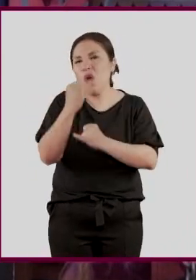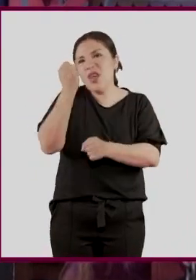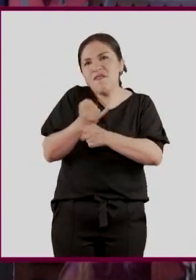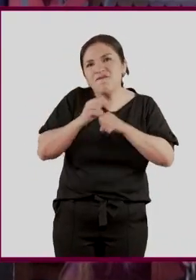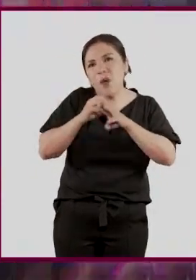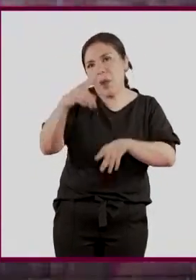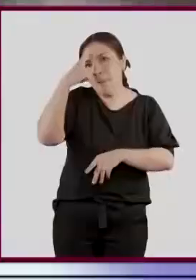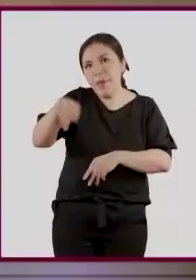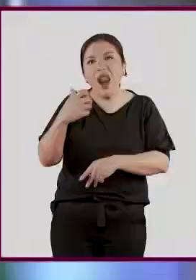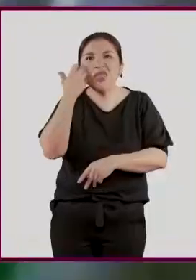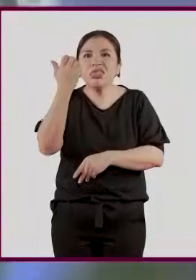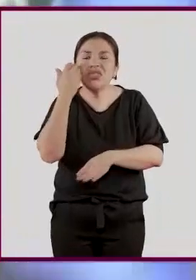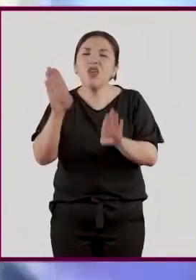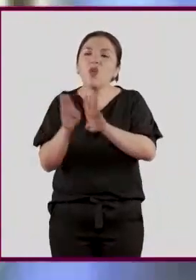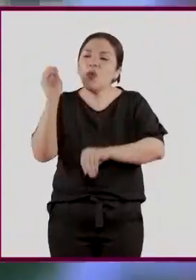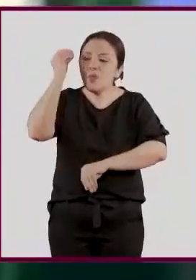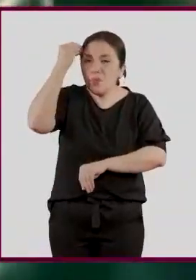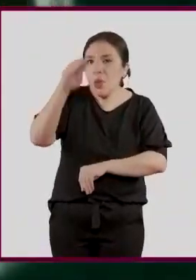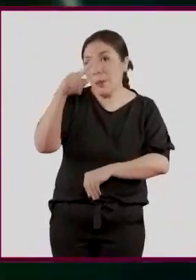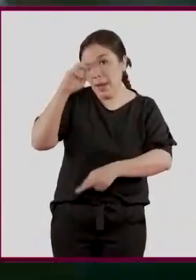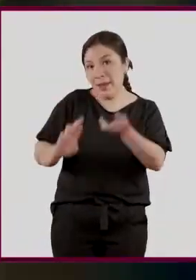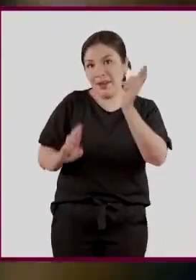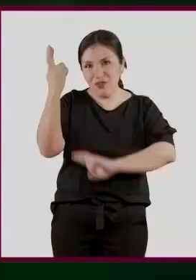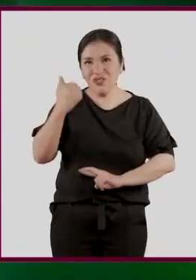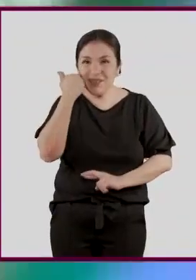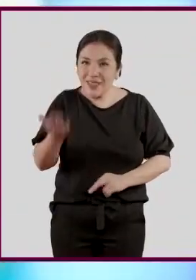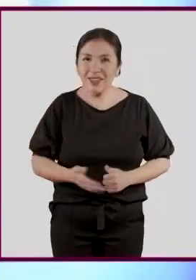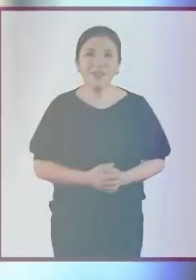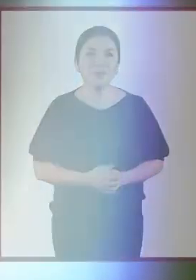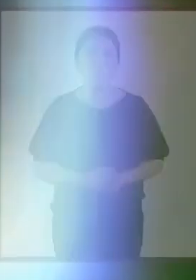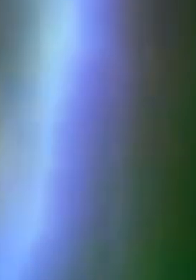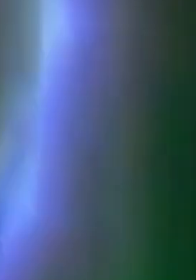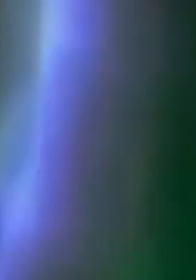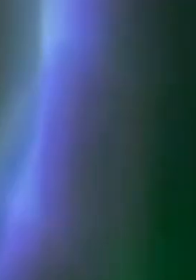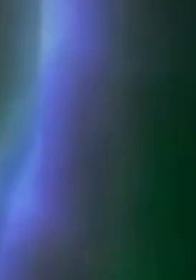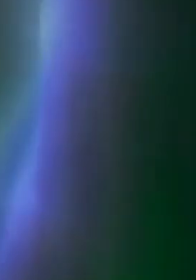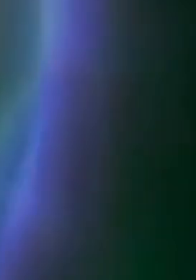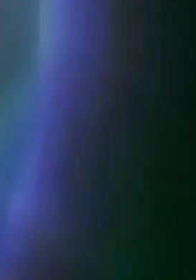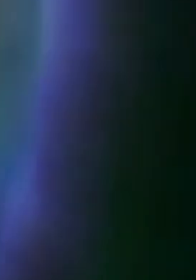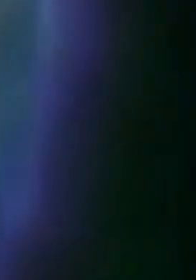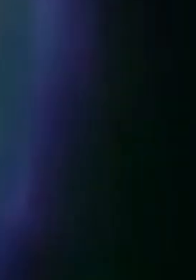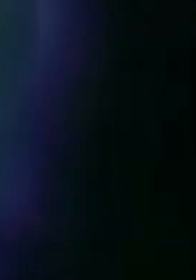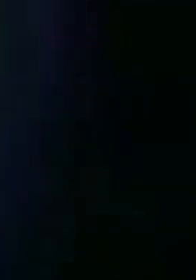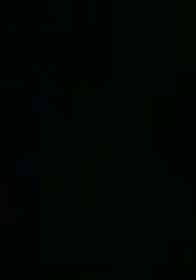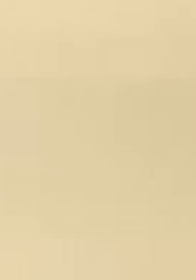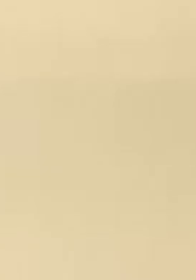instituciones con supuestas intenciones revolucionarias.